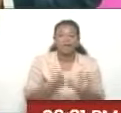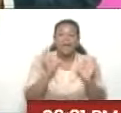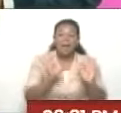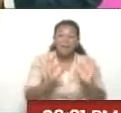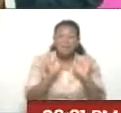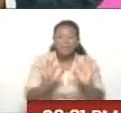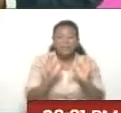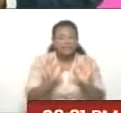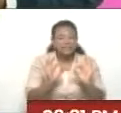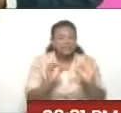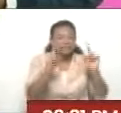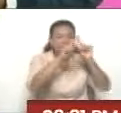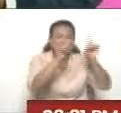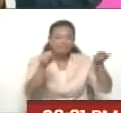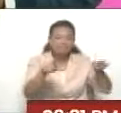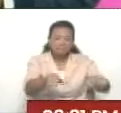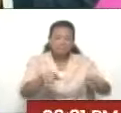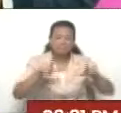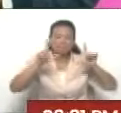especialmente